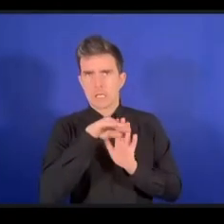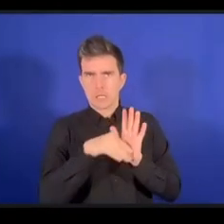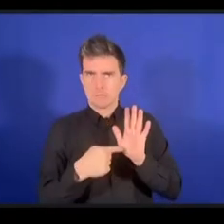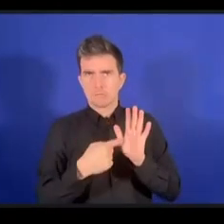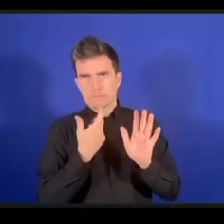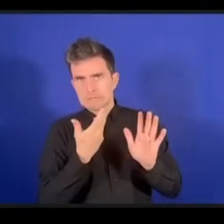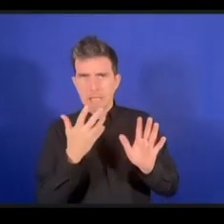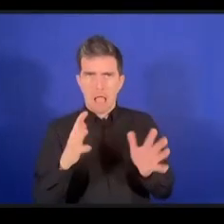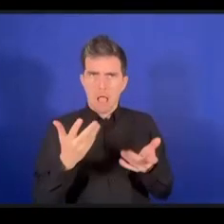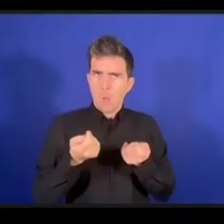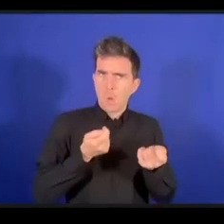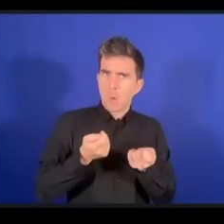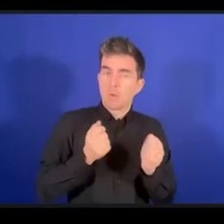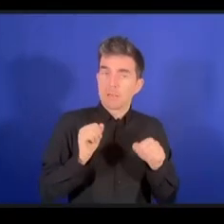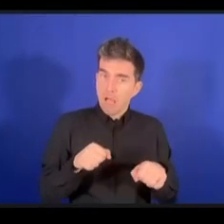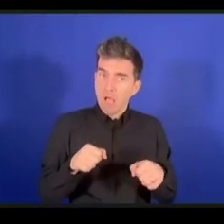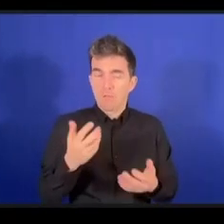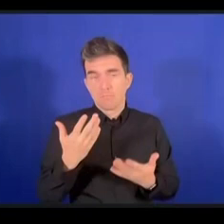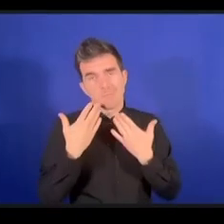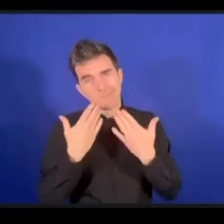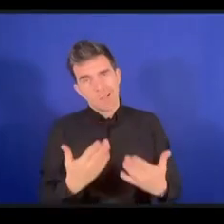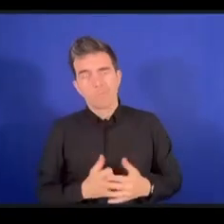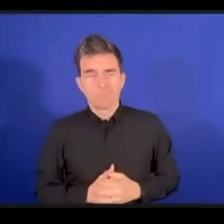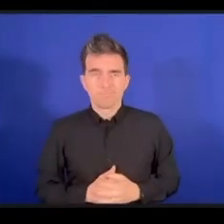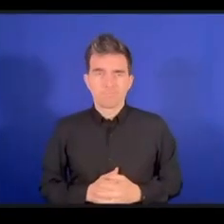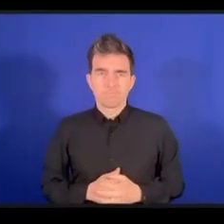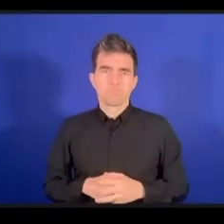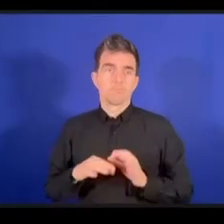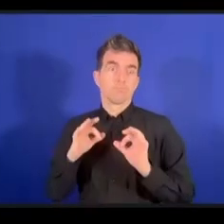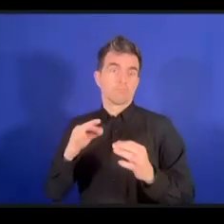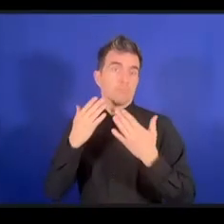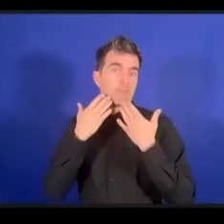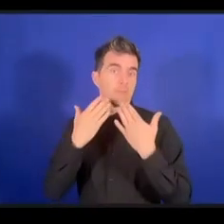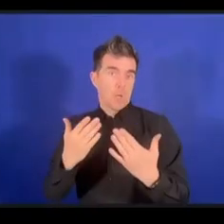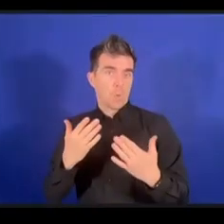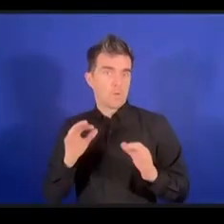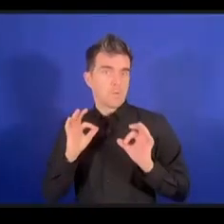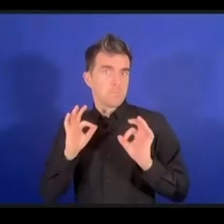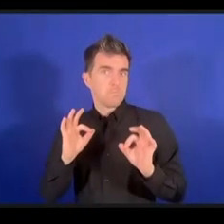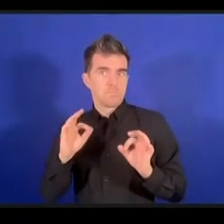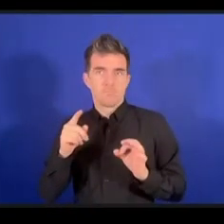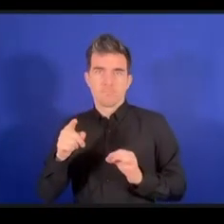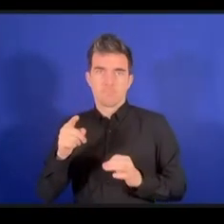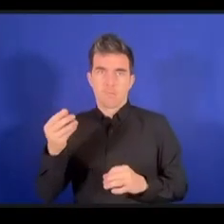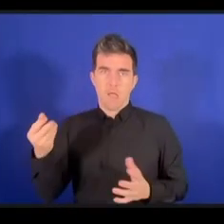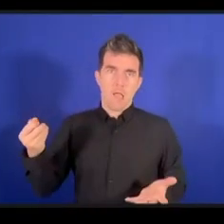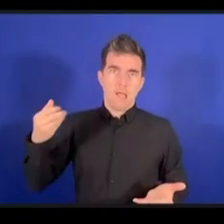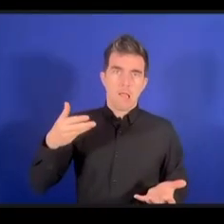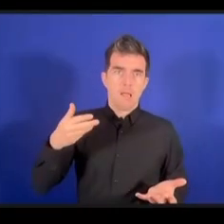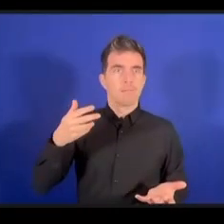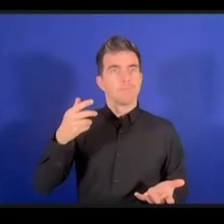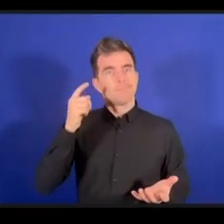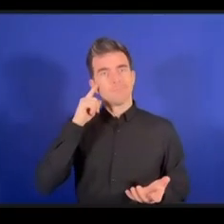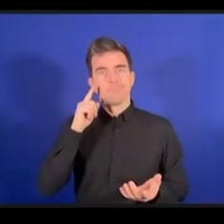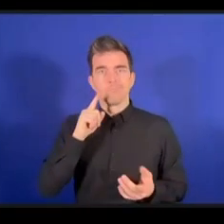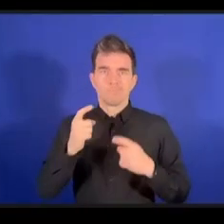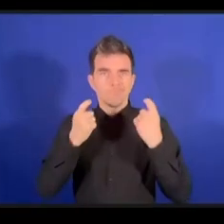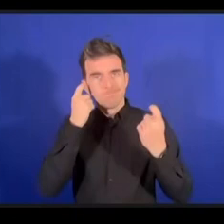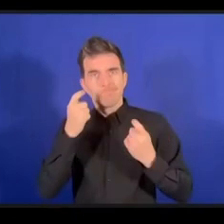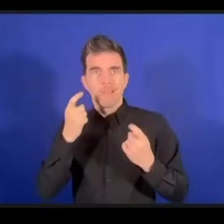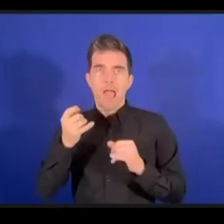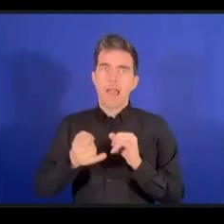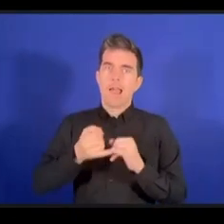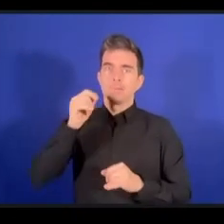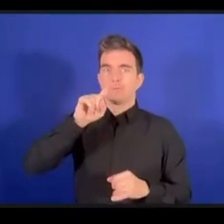última pregunta voy a dar a cada panelista la oportunidad de hacer un último comentario y quisiera para ello pedirles